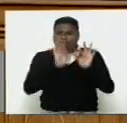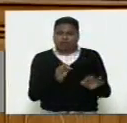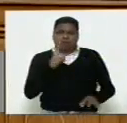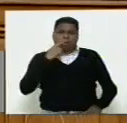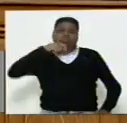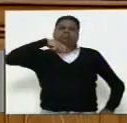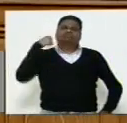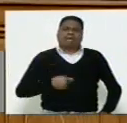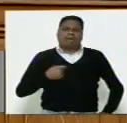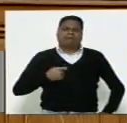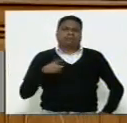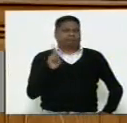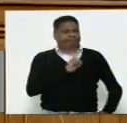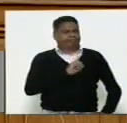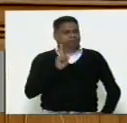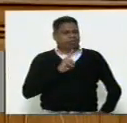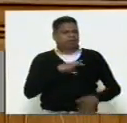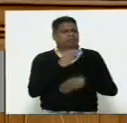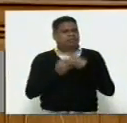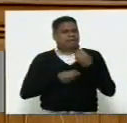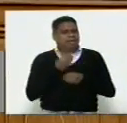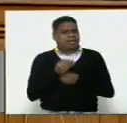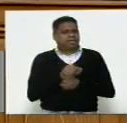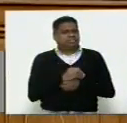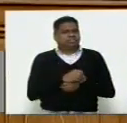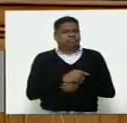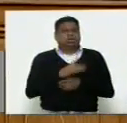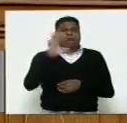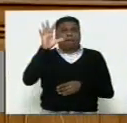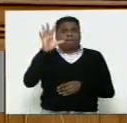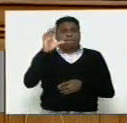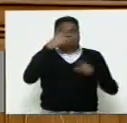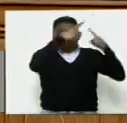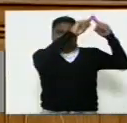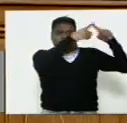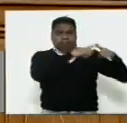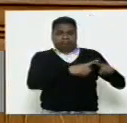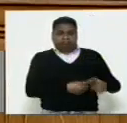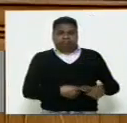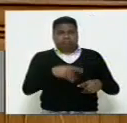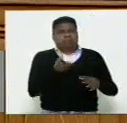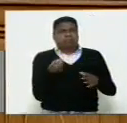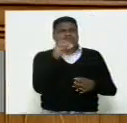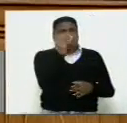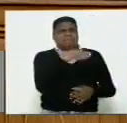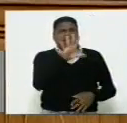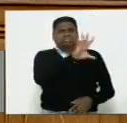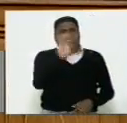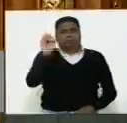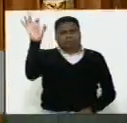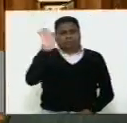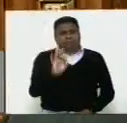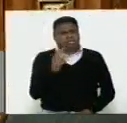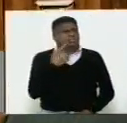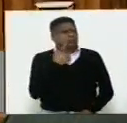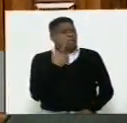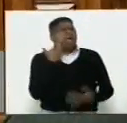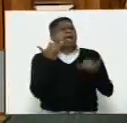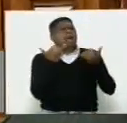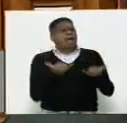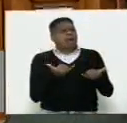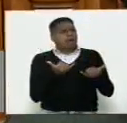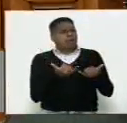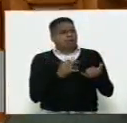esa capacidad de las mujeres hace que tengamos cifras de cesáreas por encima del 50%. De manera que es un desafío